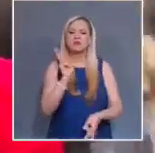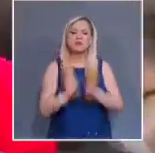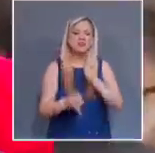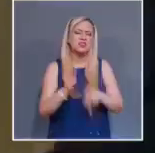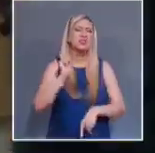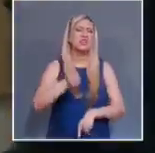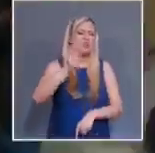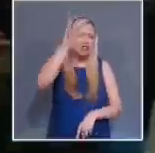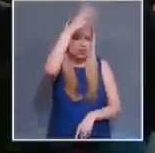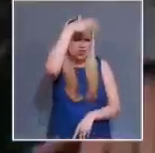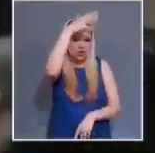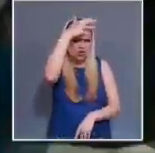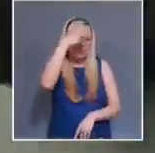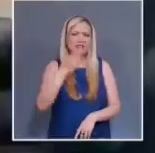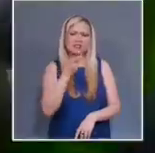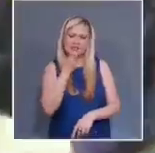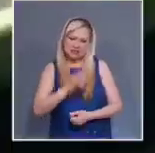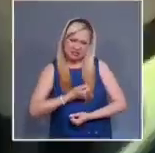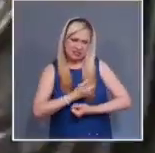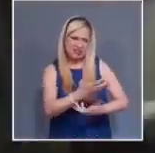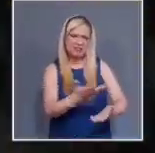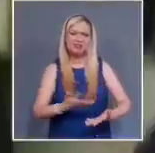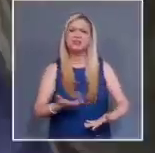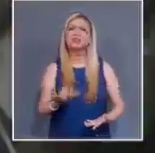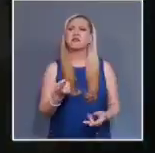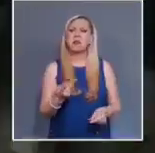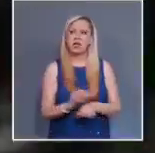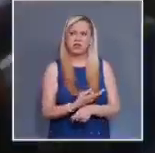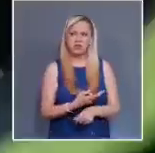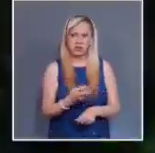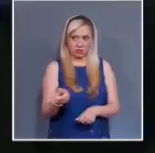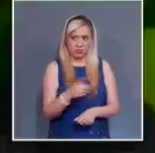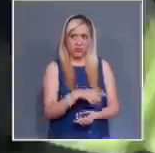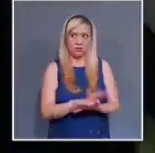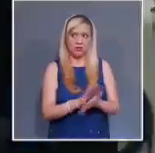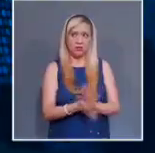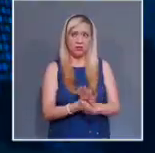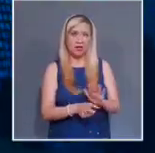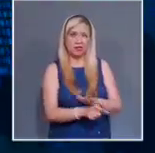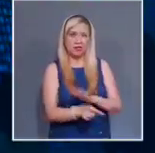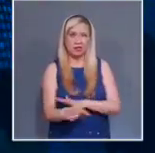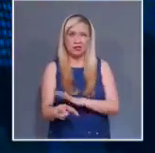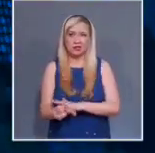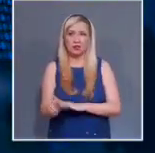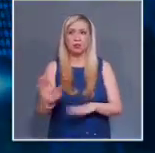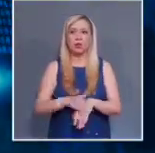su intento de bloquear las elecciones que perdió con Biden.